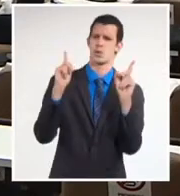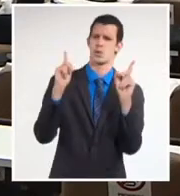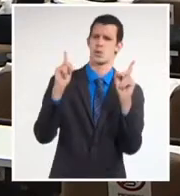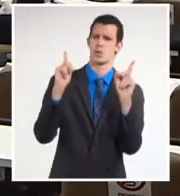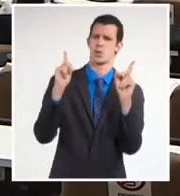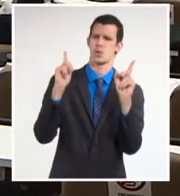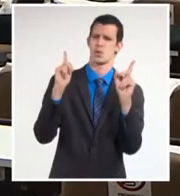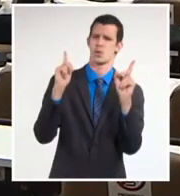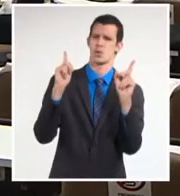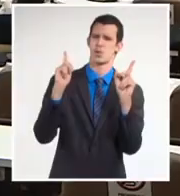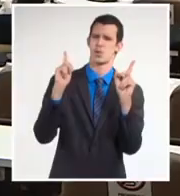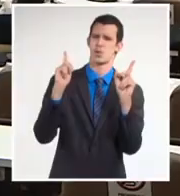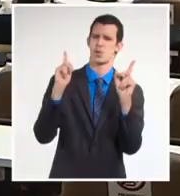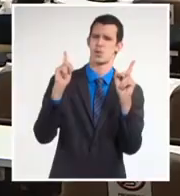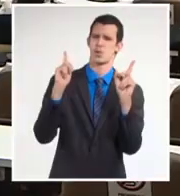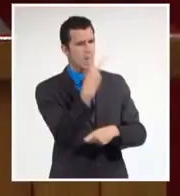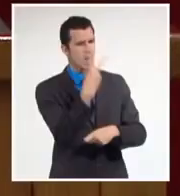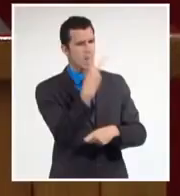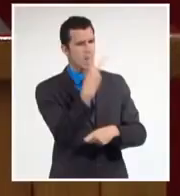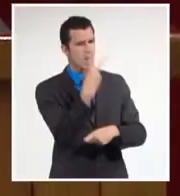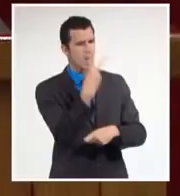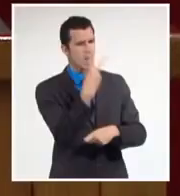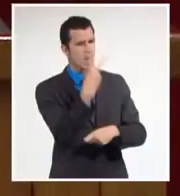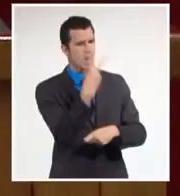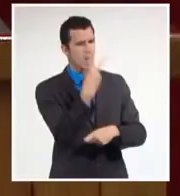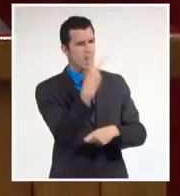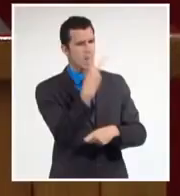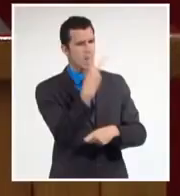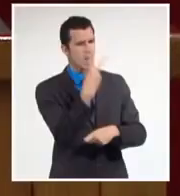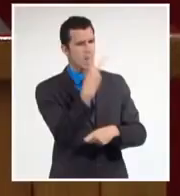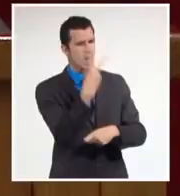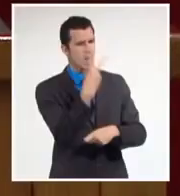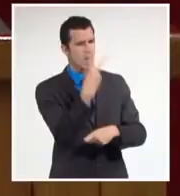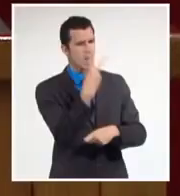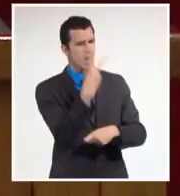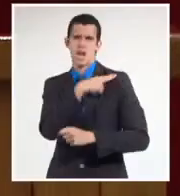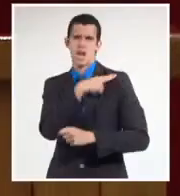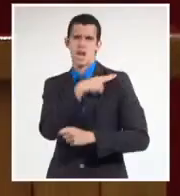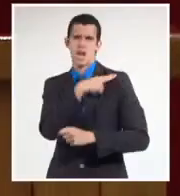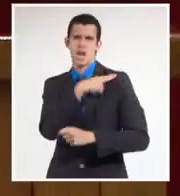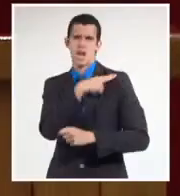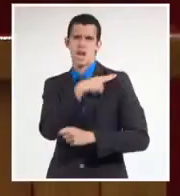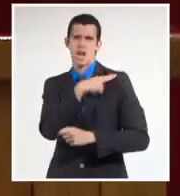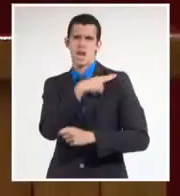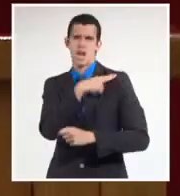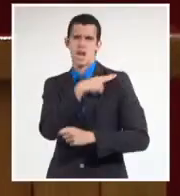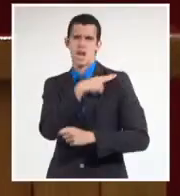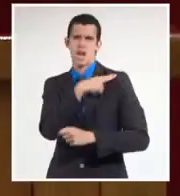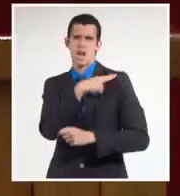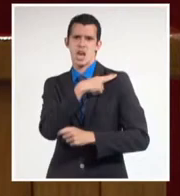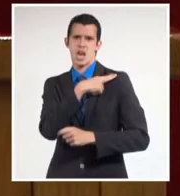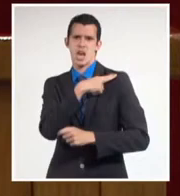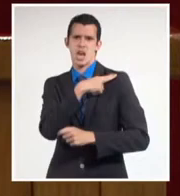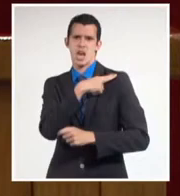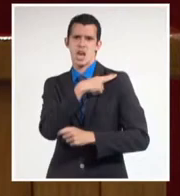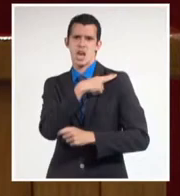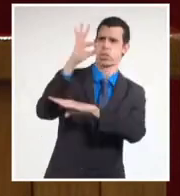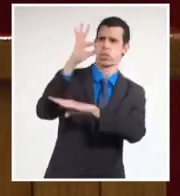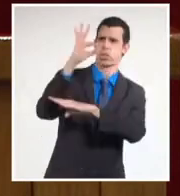familia. Los cuadros no pueden agobiarse bajo el peso de tareas excesivas que no les permiten cumplir